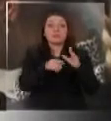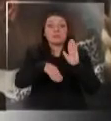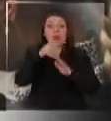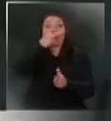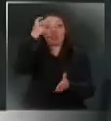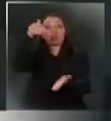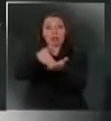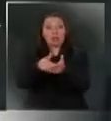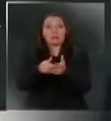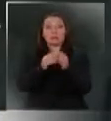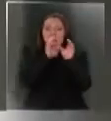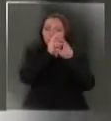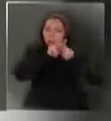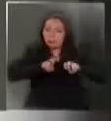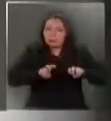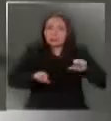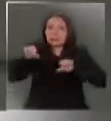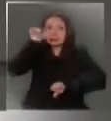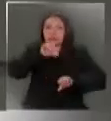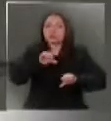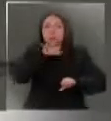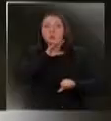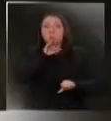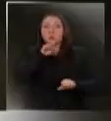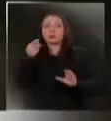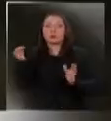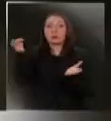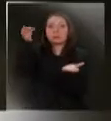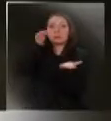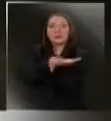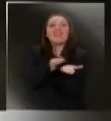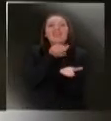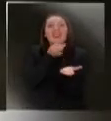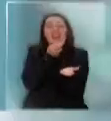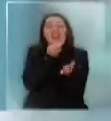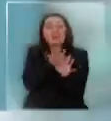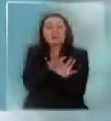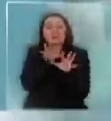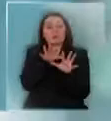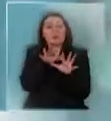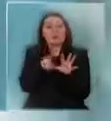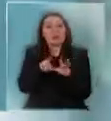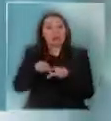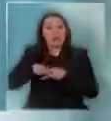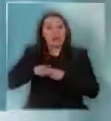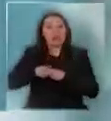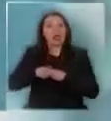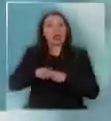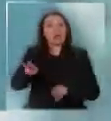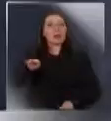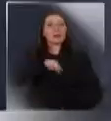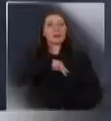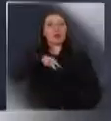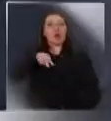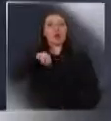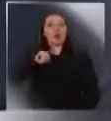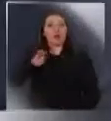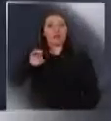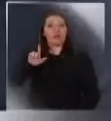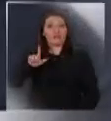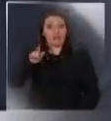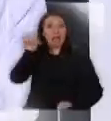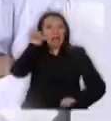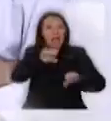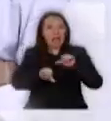200.000 investigaciones científicas que han utilizado la proteína verde fluorescente. La herramienta le valió el premio Nobel de Química a